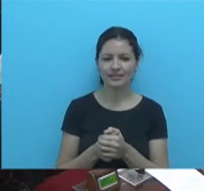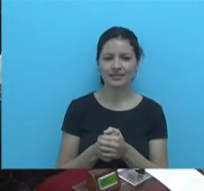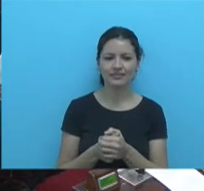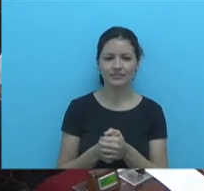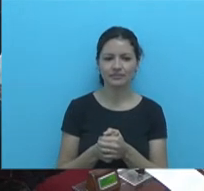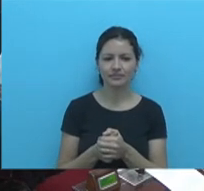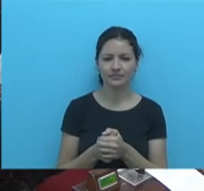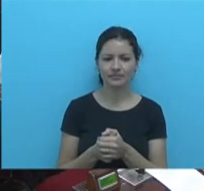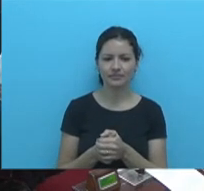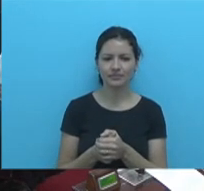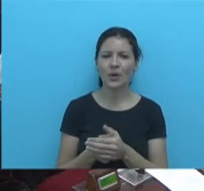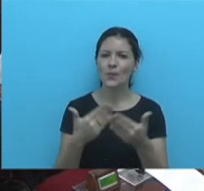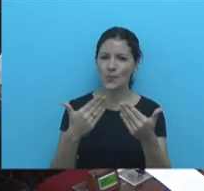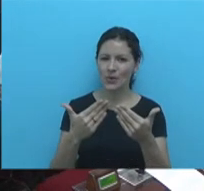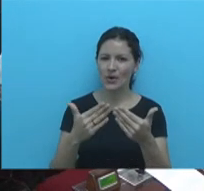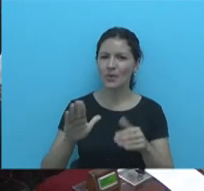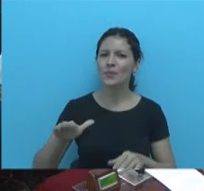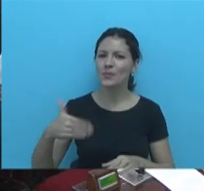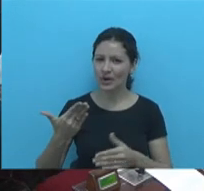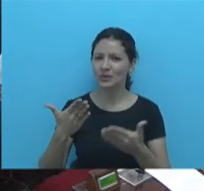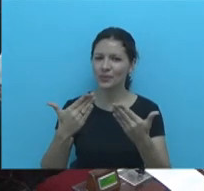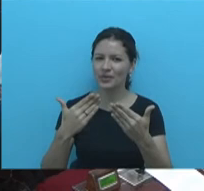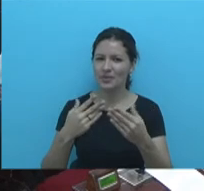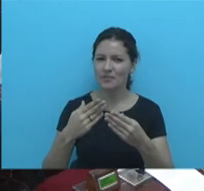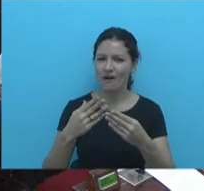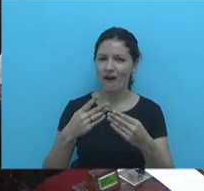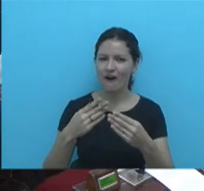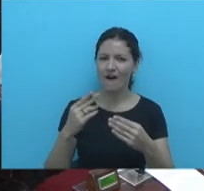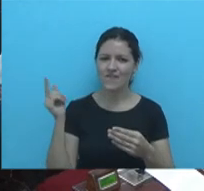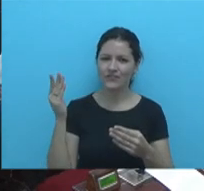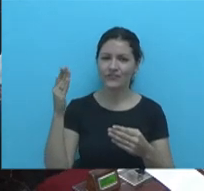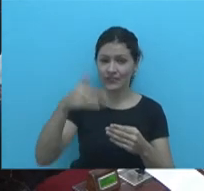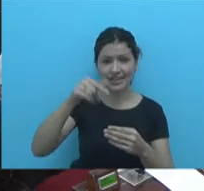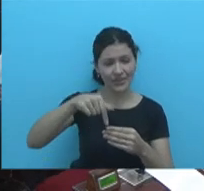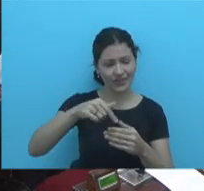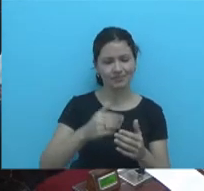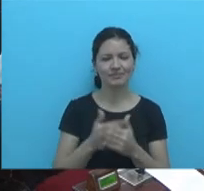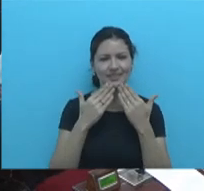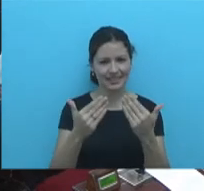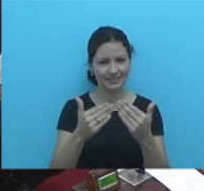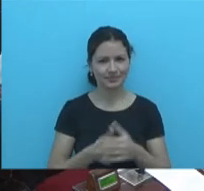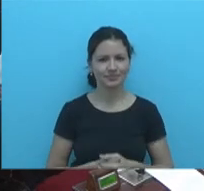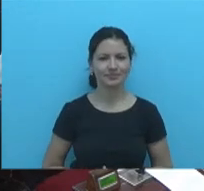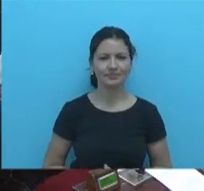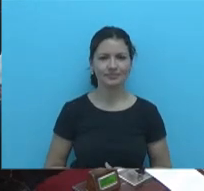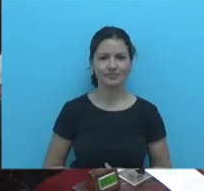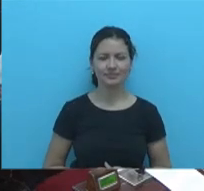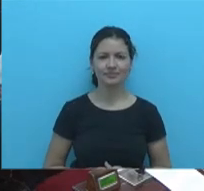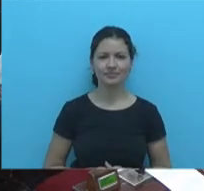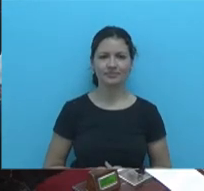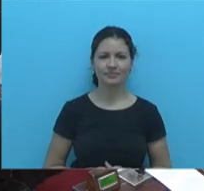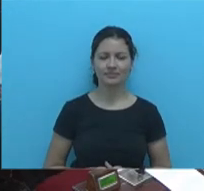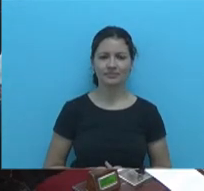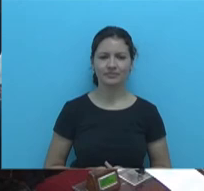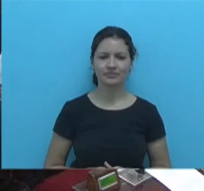cursos, y por eso sentimos que nos acompañó en todo momento. Tiene la palabra. Primero